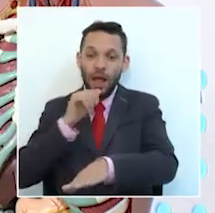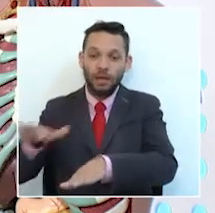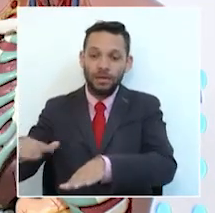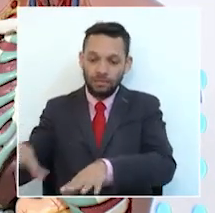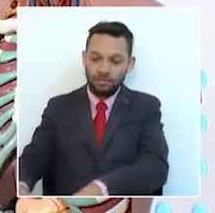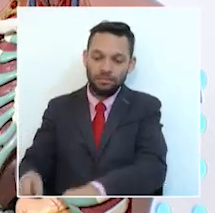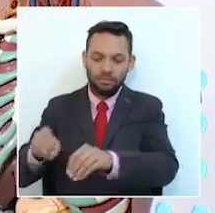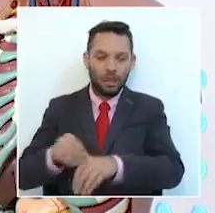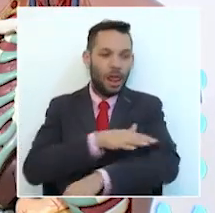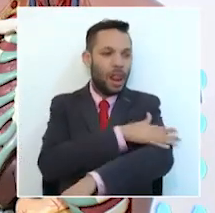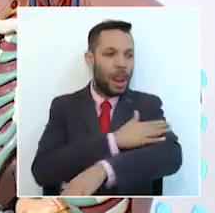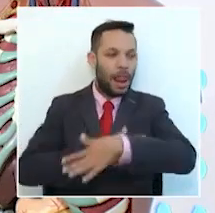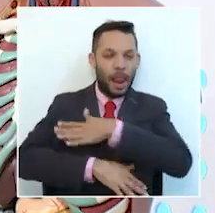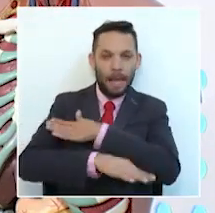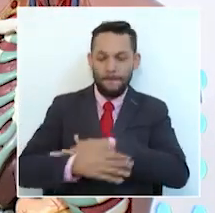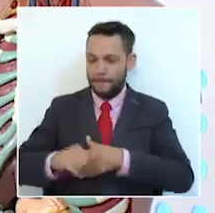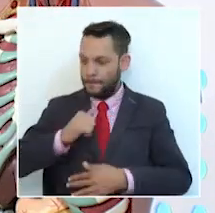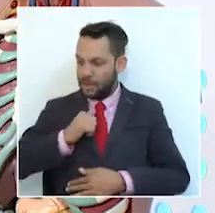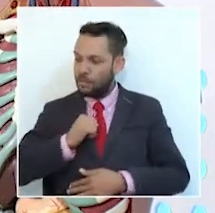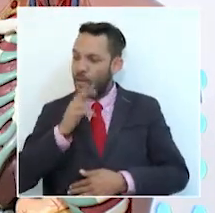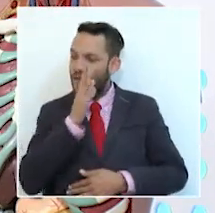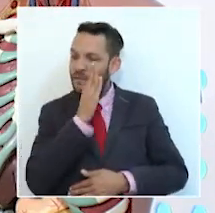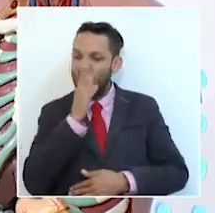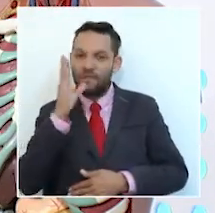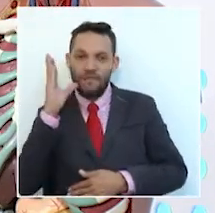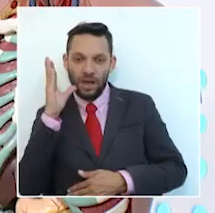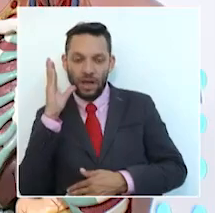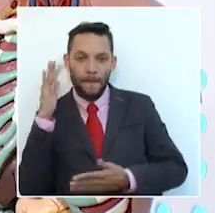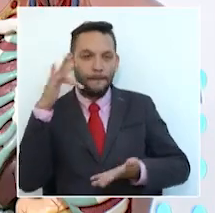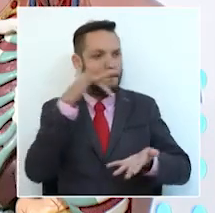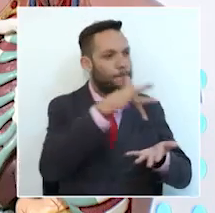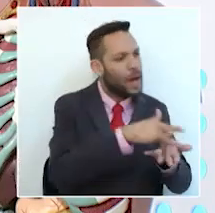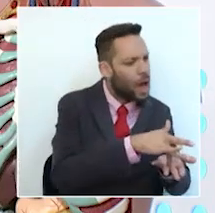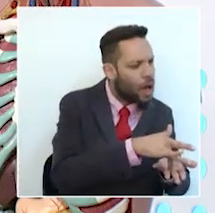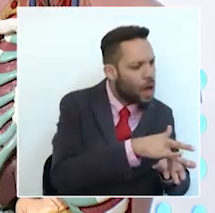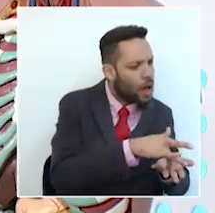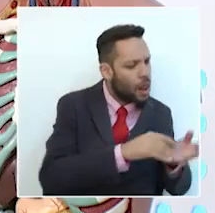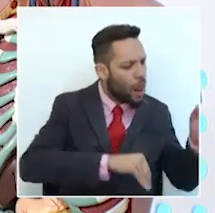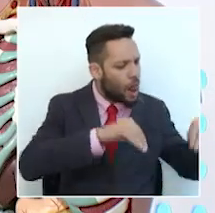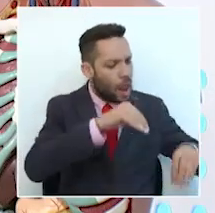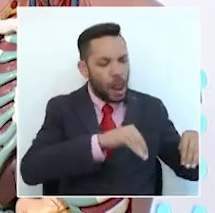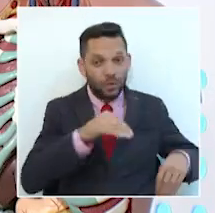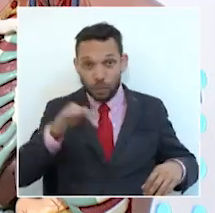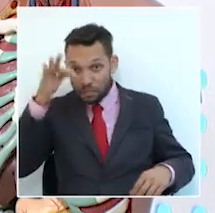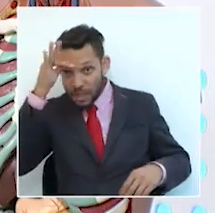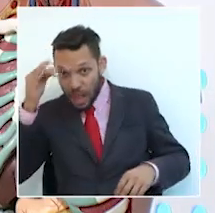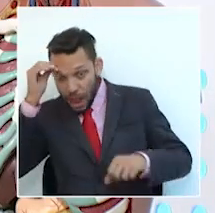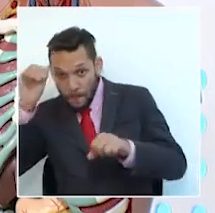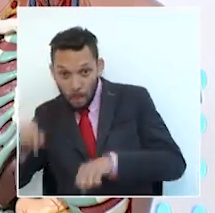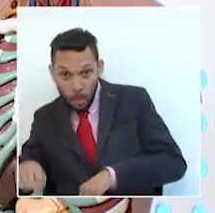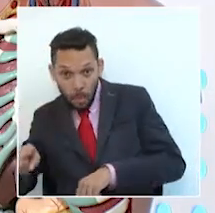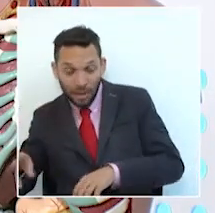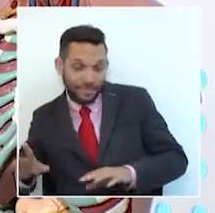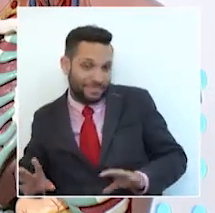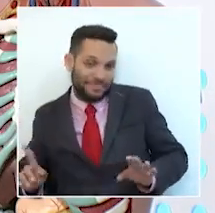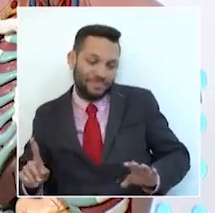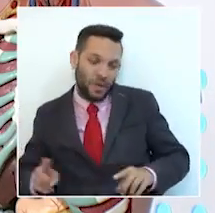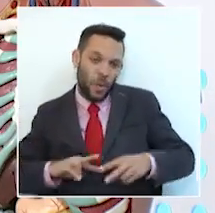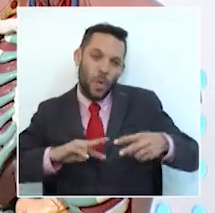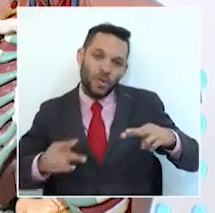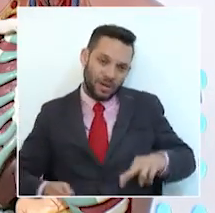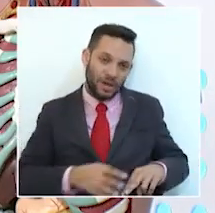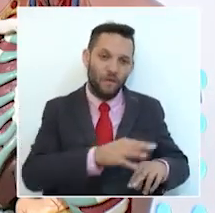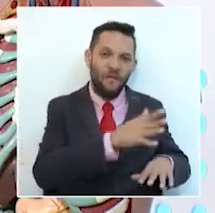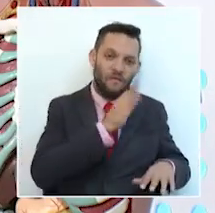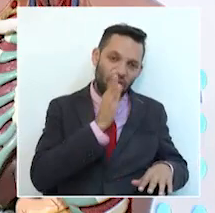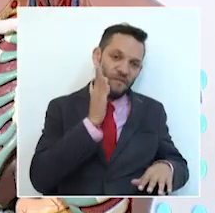yo me fui para una finca a hacer esto porque pues como le va a hacer un hospital porque es que esto no nos lo enseñan en las facultades de medicina como tampoco nos